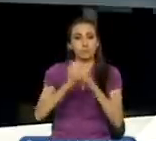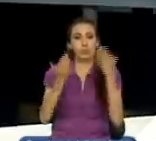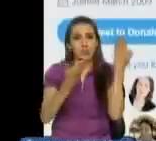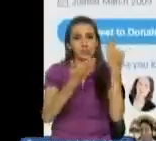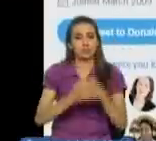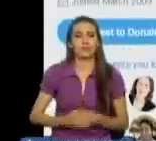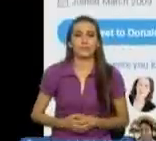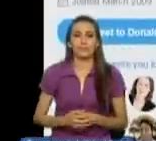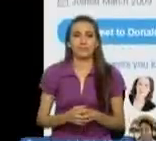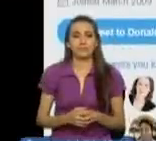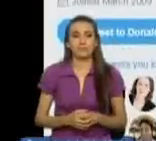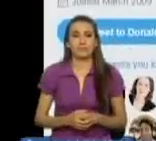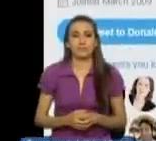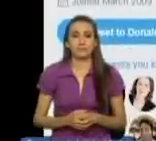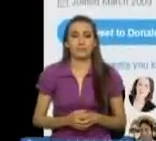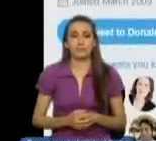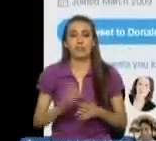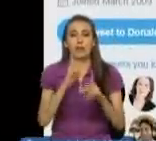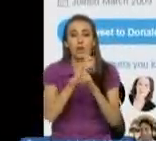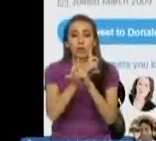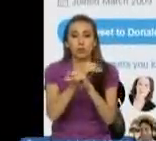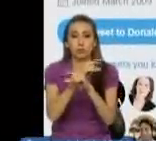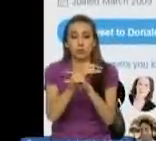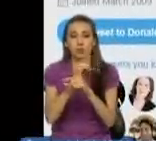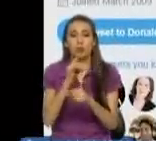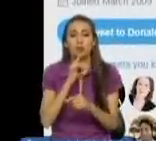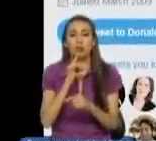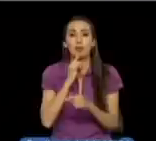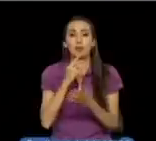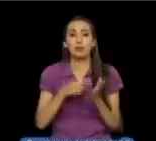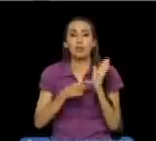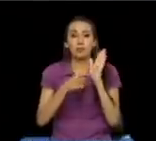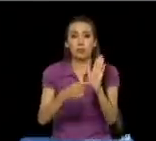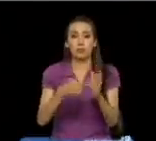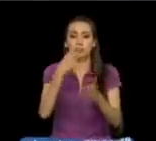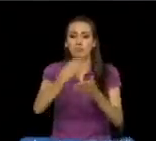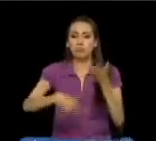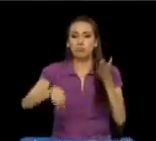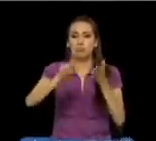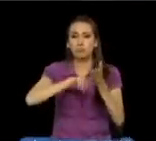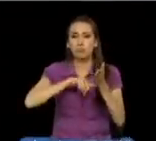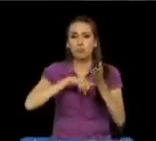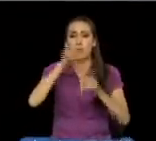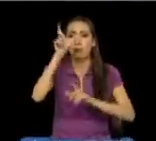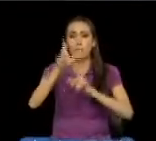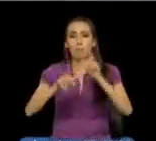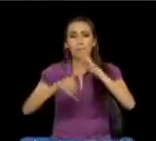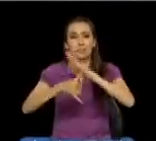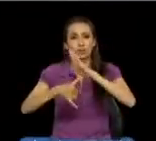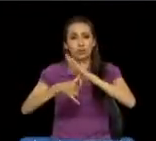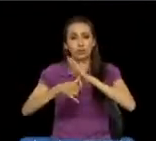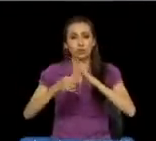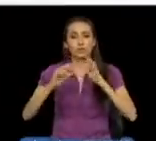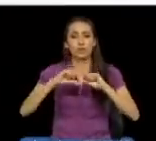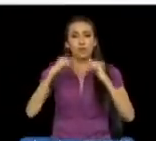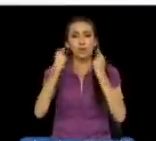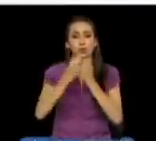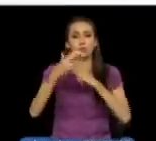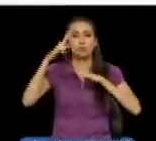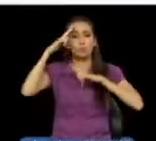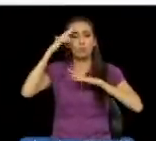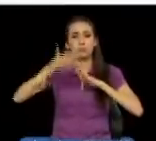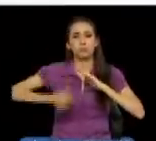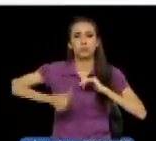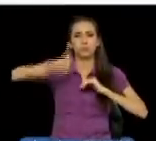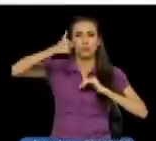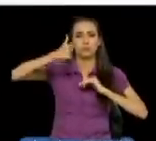internacional vía Twitter el presidente de los Estados Unidos Donald Trump anunció que prohibirá que personas transgénero sirvan en las fuerzas armadas por el alto costo médico